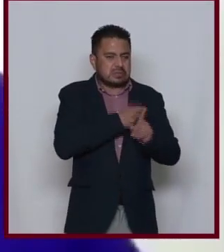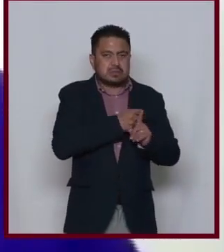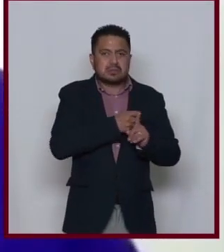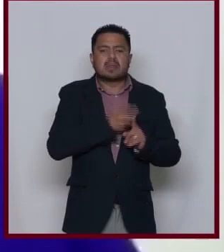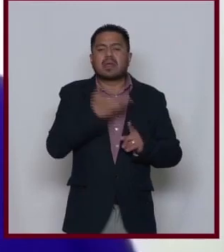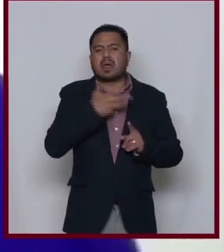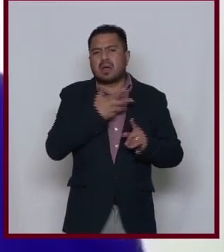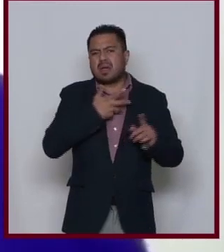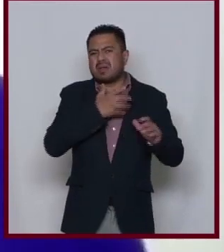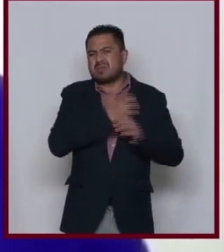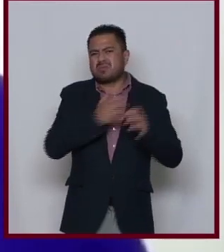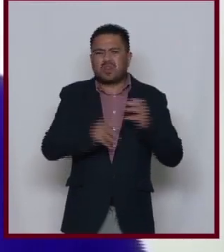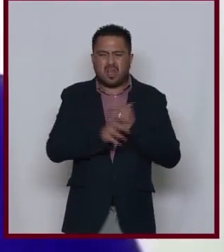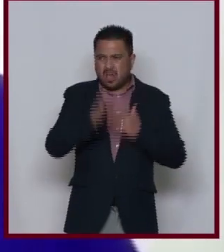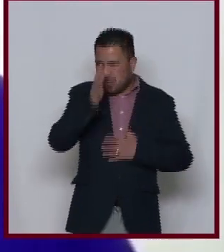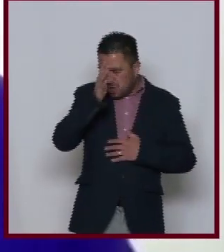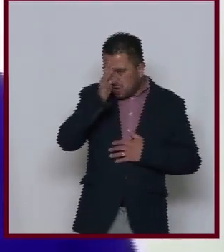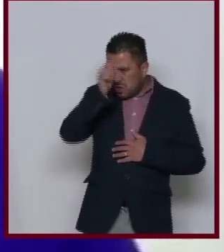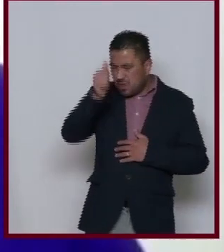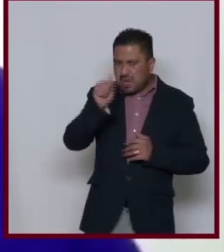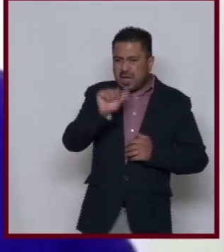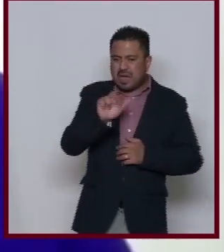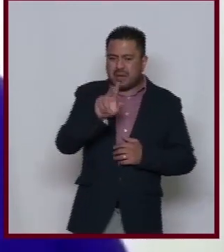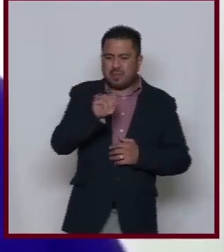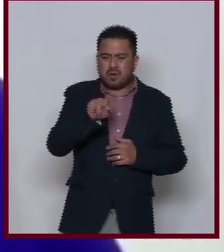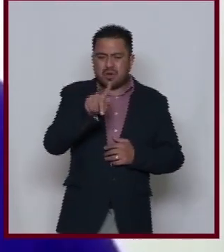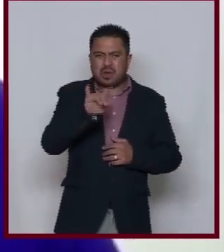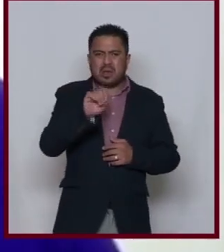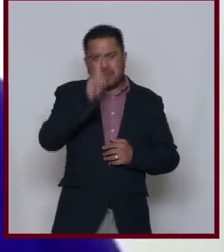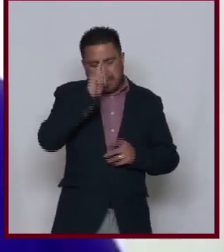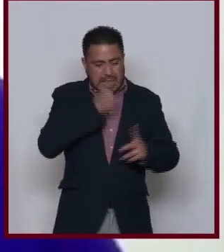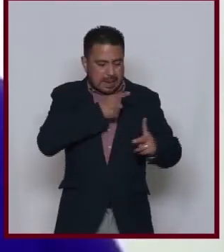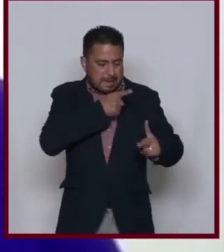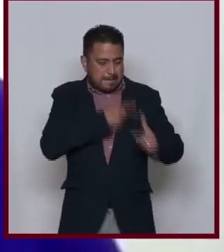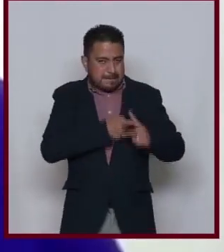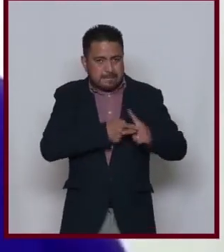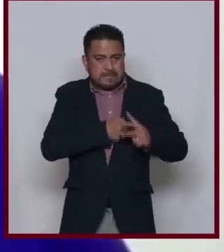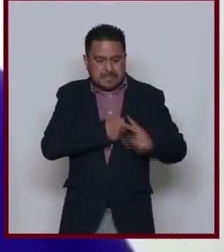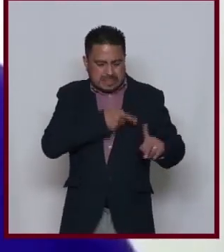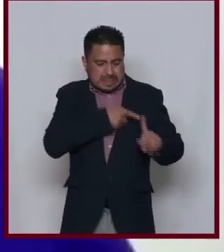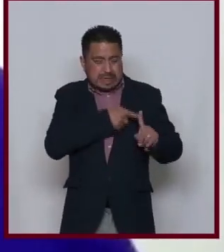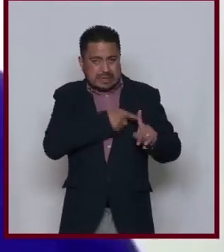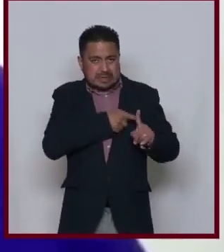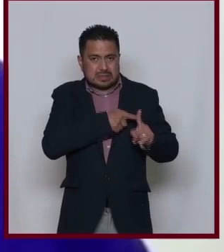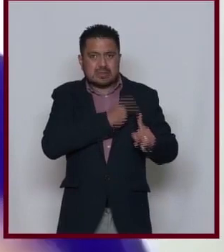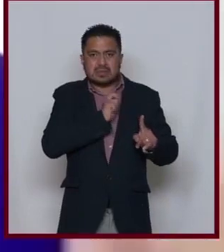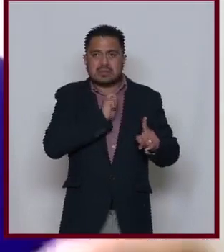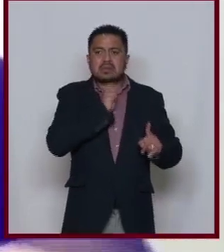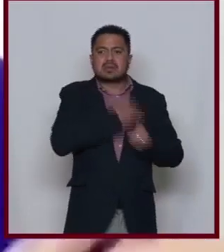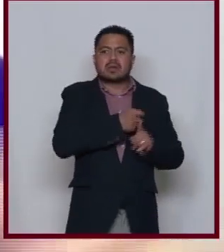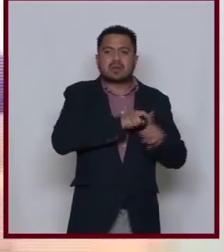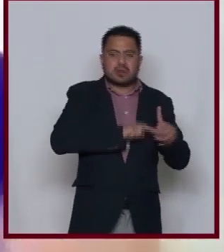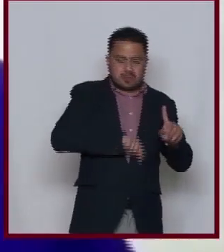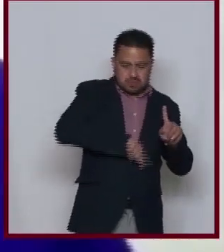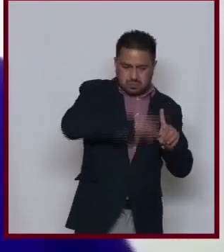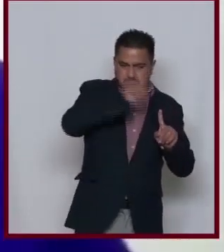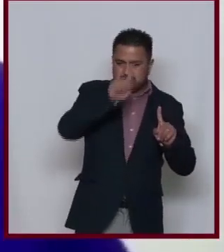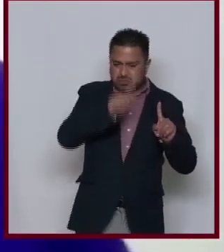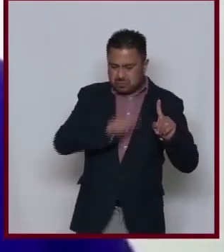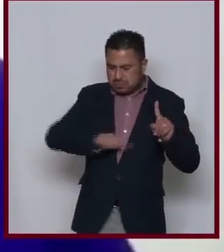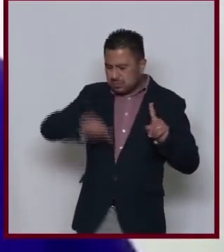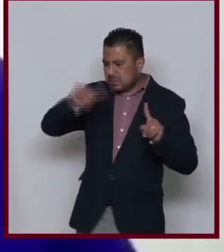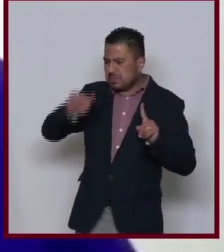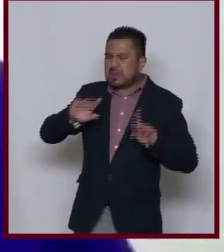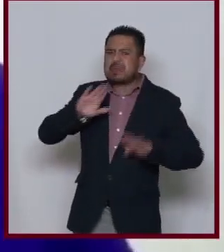hay como muchas definiciones de armónico. Para las matemáticas son ondas, pero bueno, para hacer un